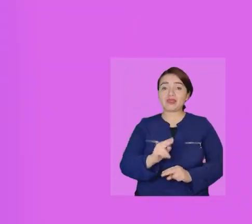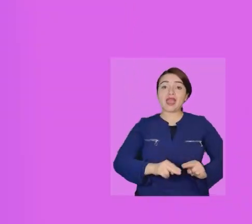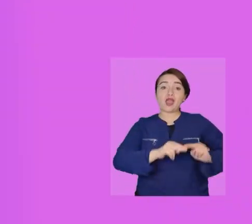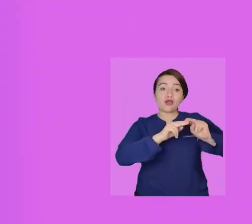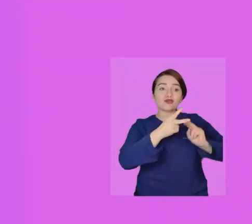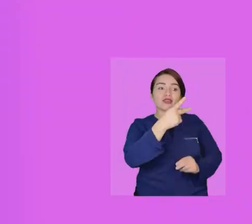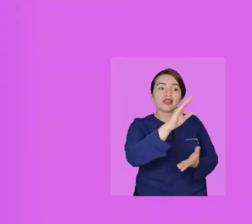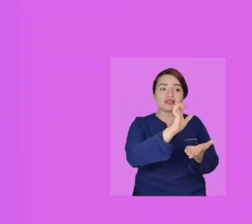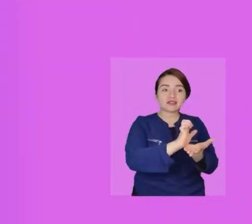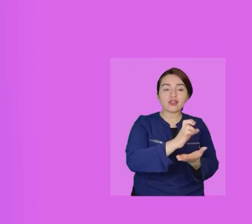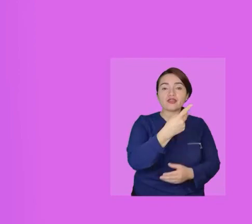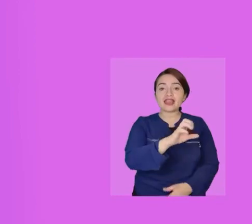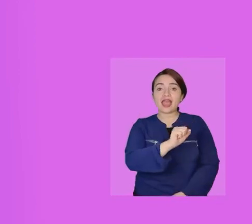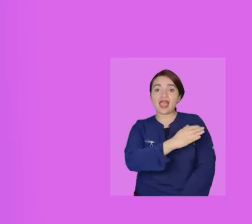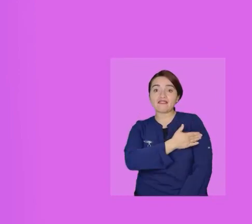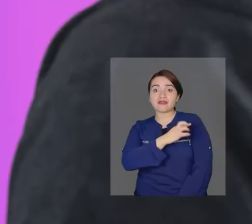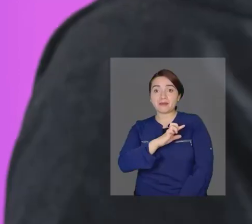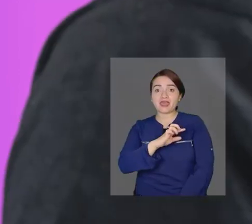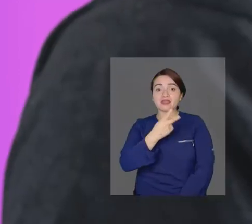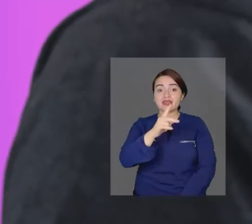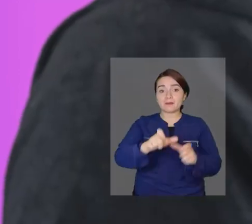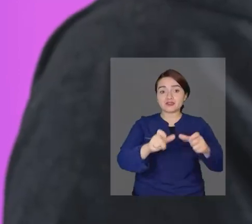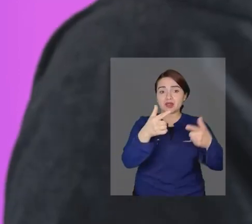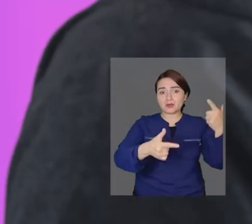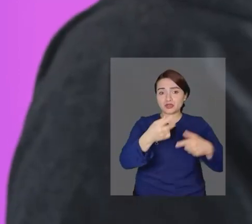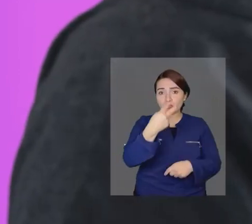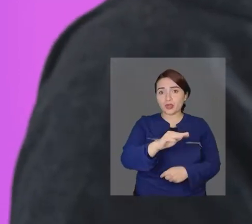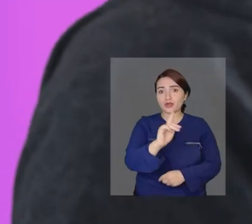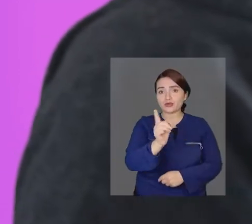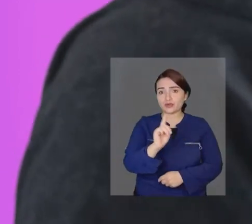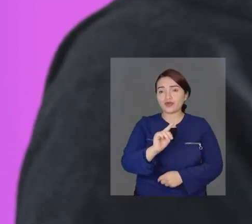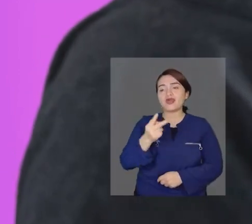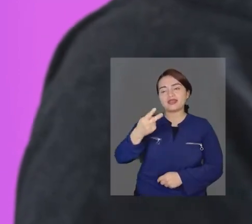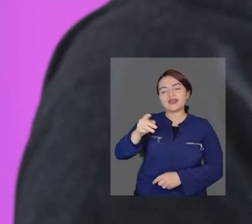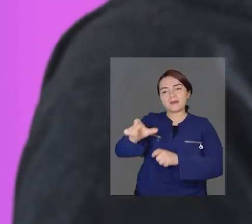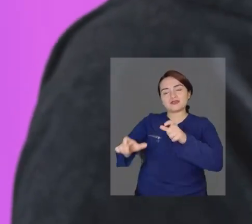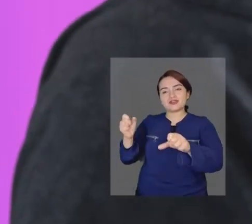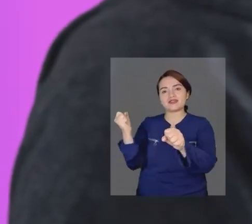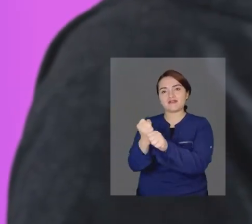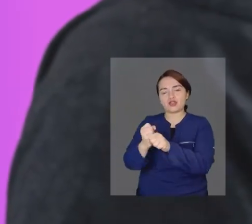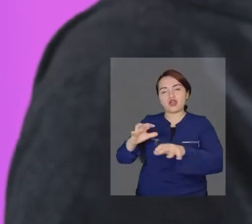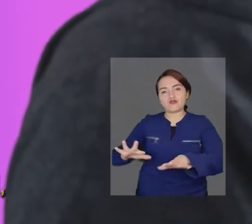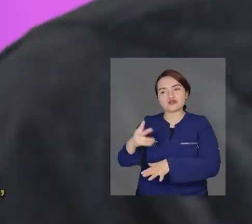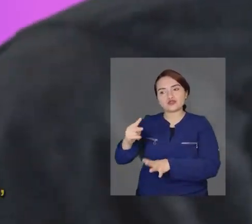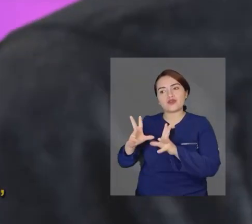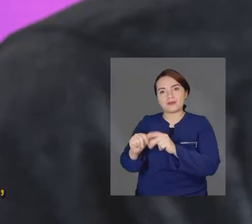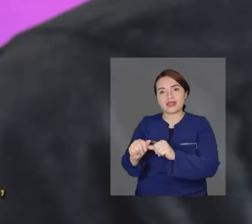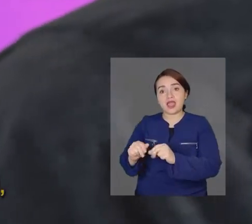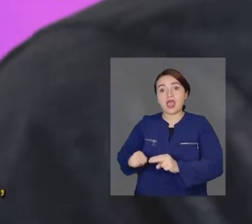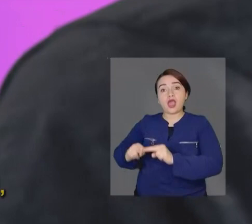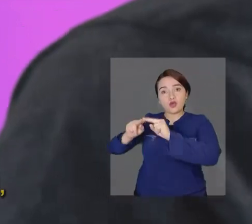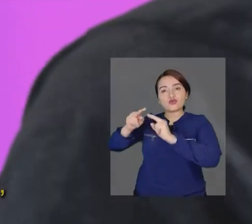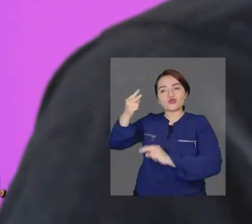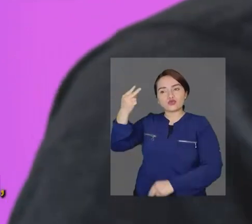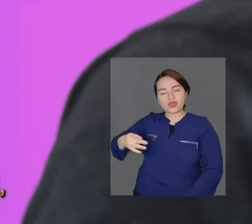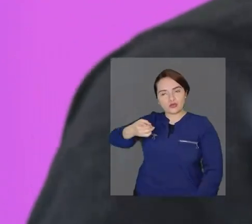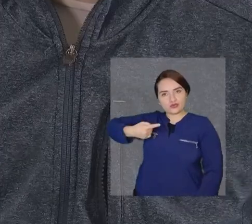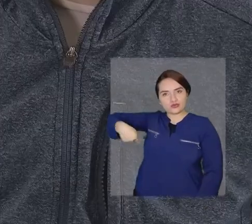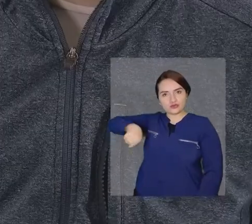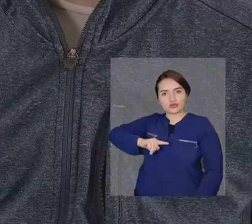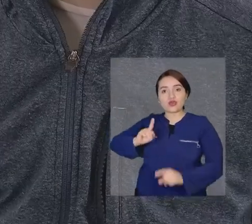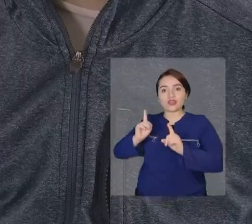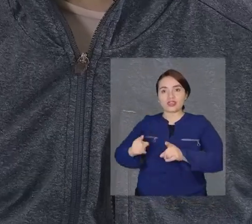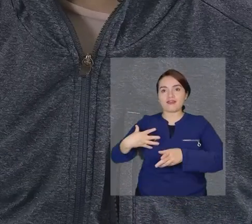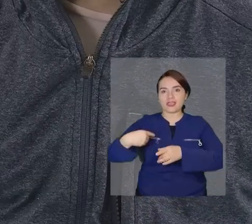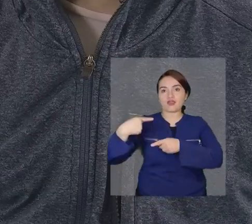gentes del Estado mide las afp ni de los políticos son de los trabajadores chilenos de su esfuerzo y de su familia los ahorros son de nuestra propiedad